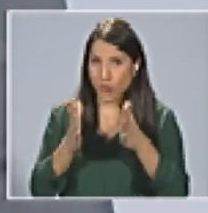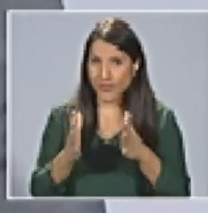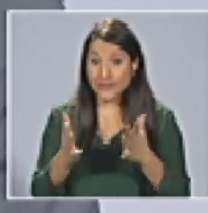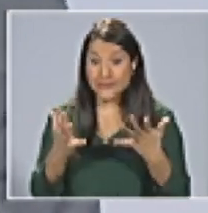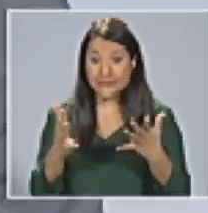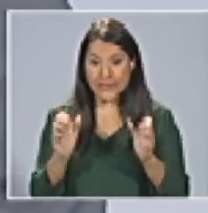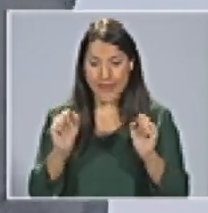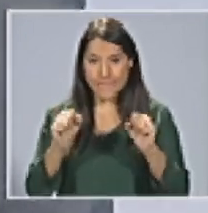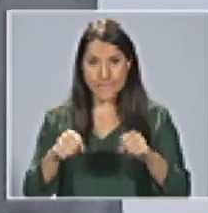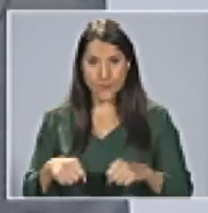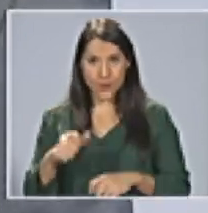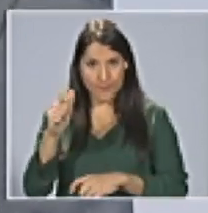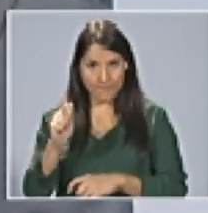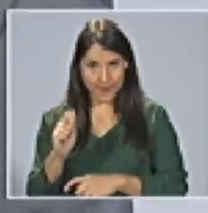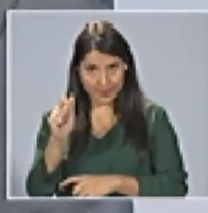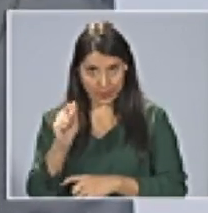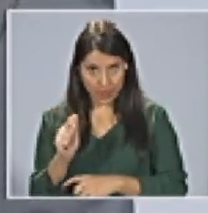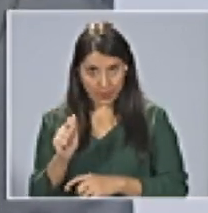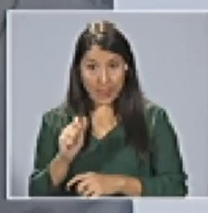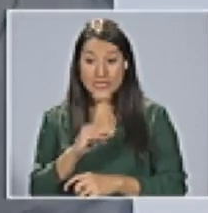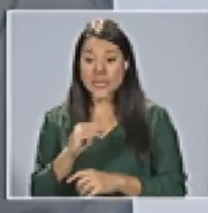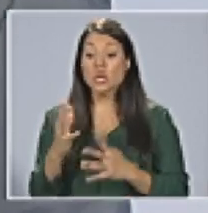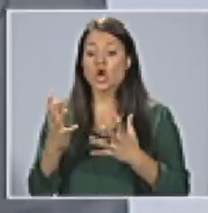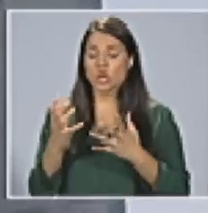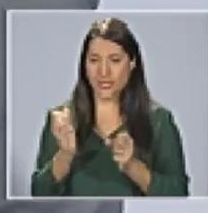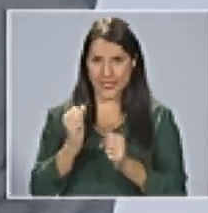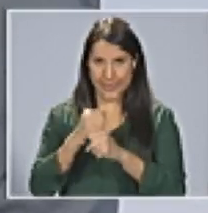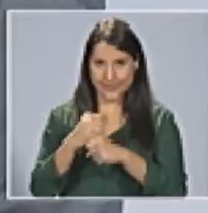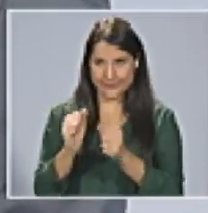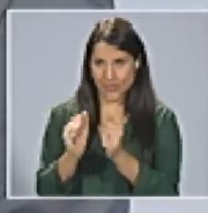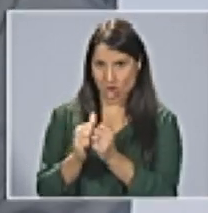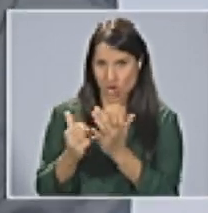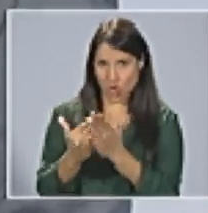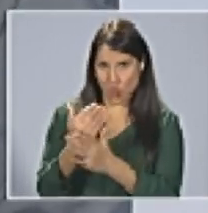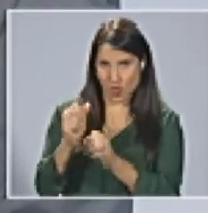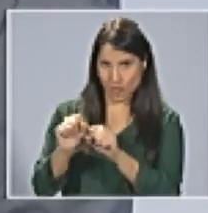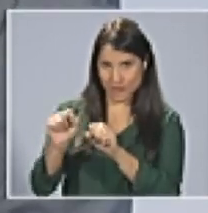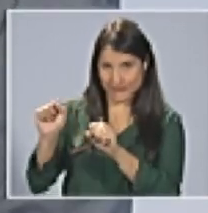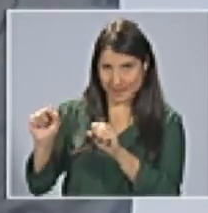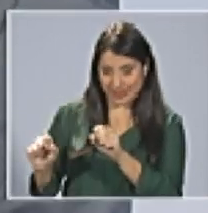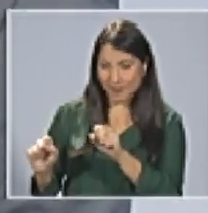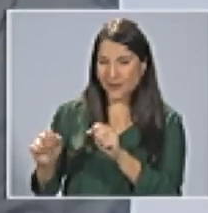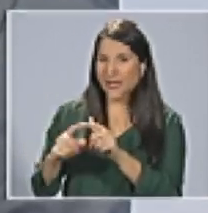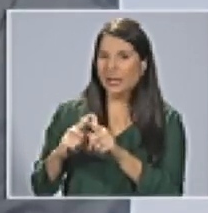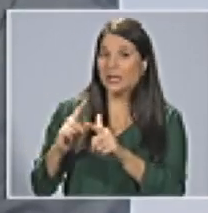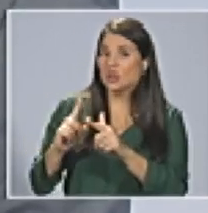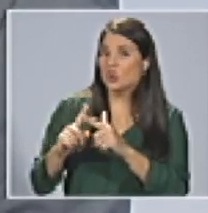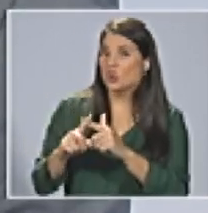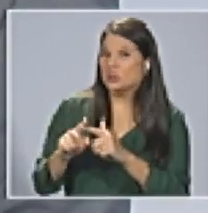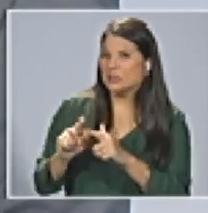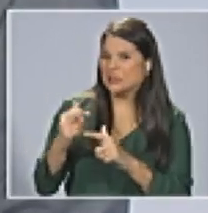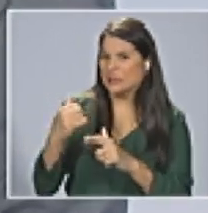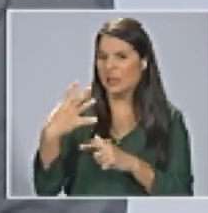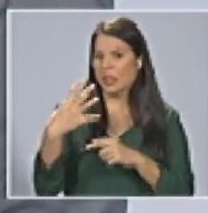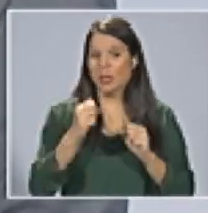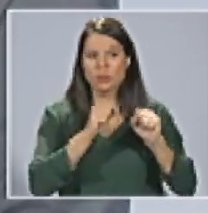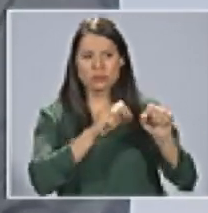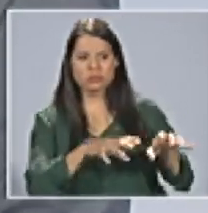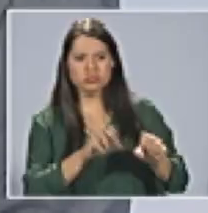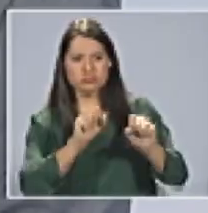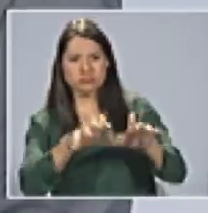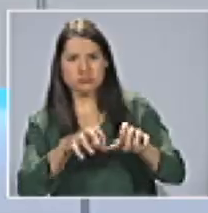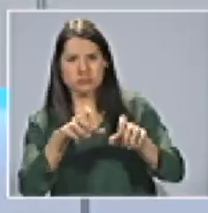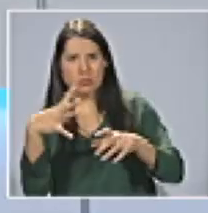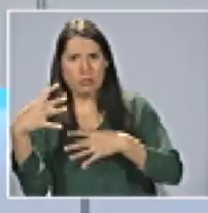ya pueden pensionarse y que lo harán con este régimen, y cómo eso afectaría el funcionamiento de las diferentes salas y de la Corte